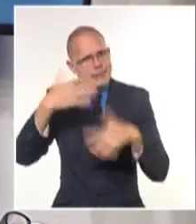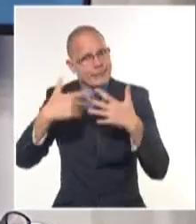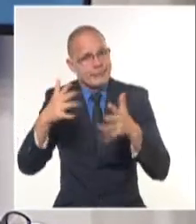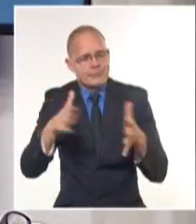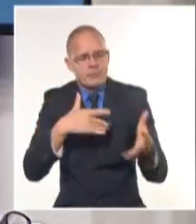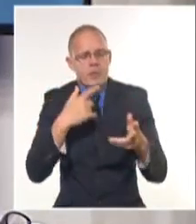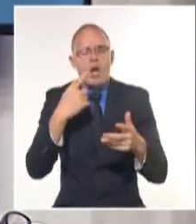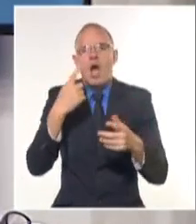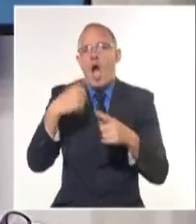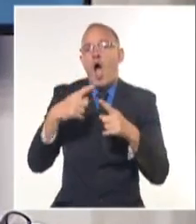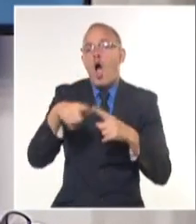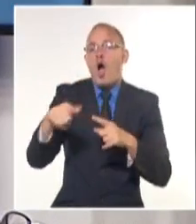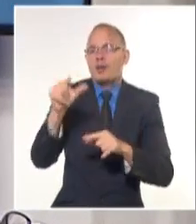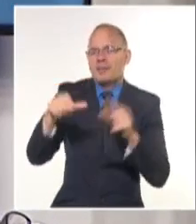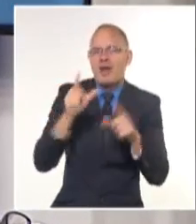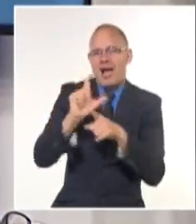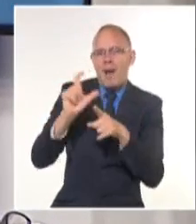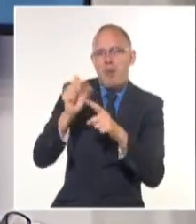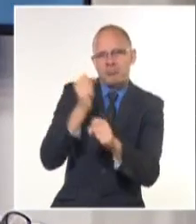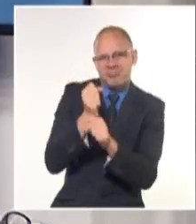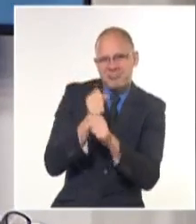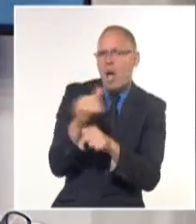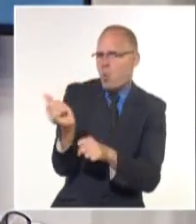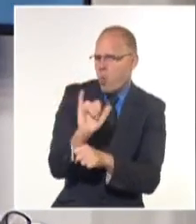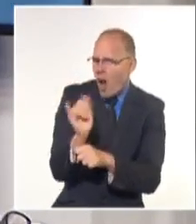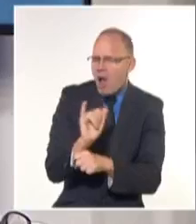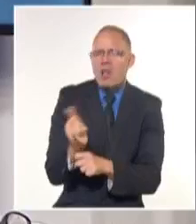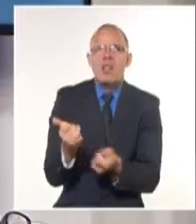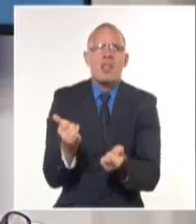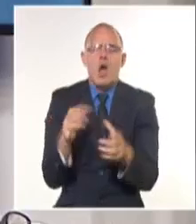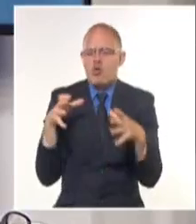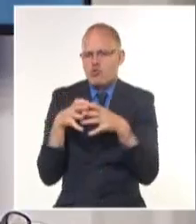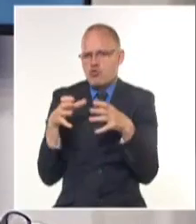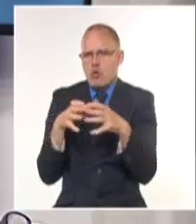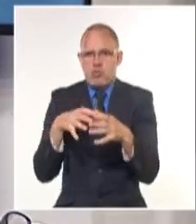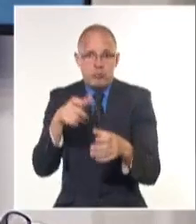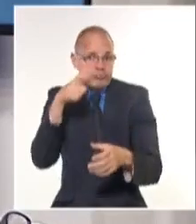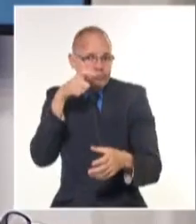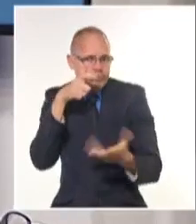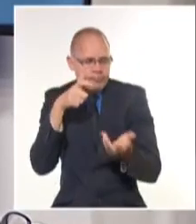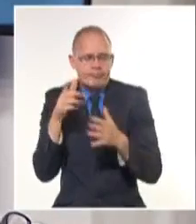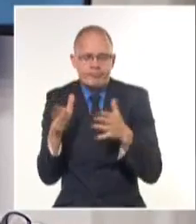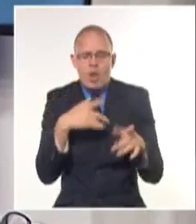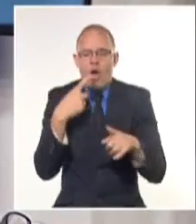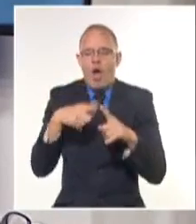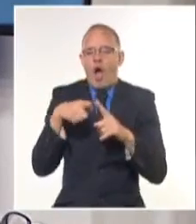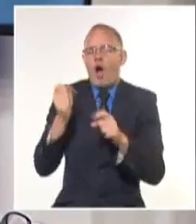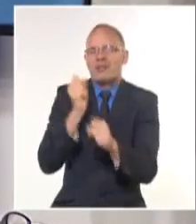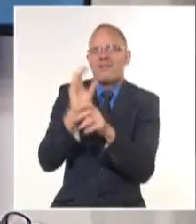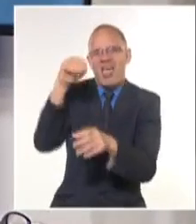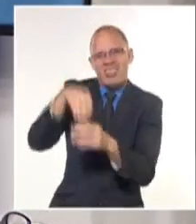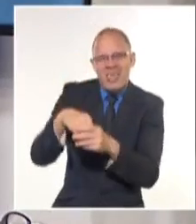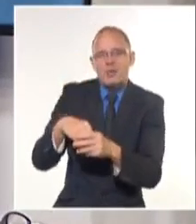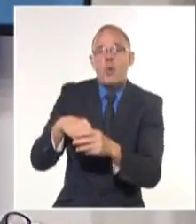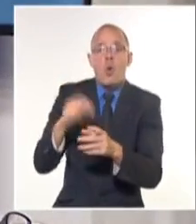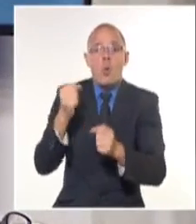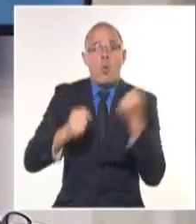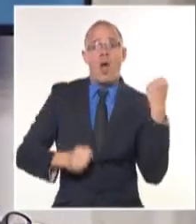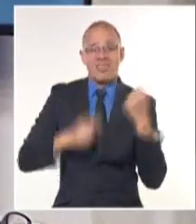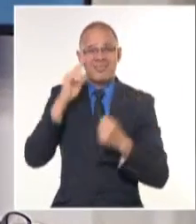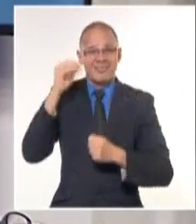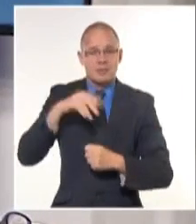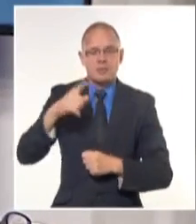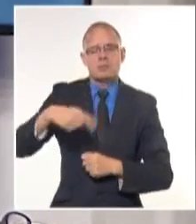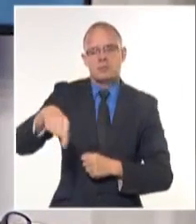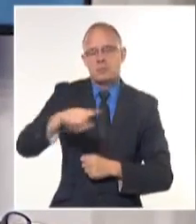vigilancia campesina, hicimos programas de eso aquí, las patrullas campesinas, la Guardia Obrera tiene que ver con el control interno también. Importantísimo